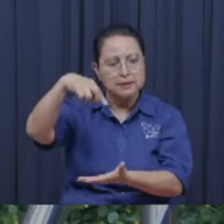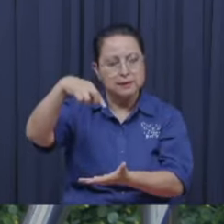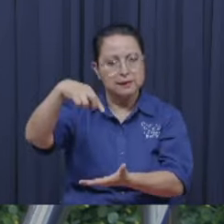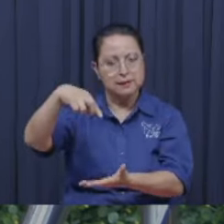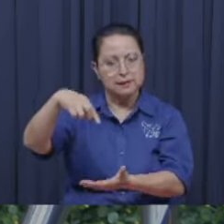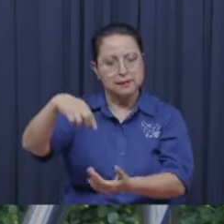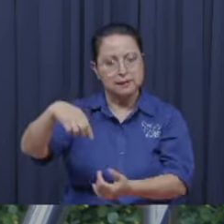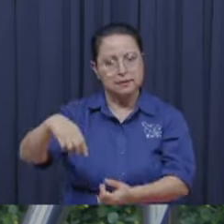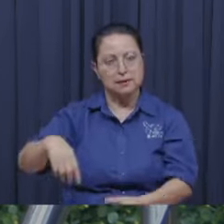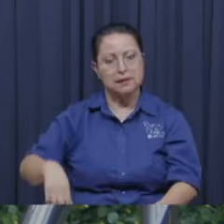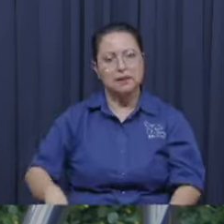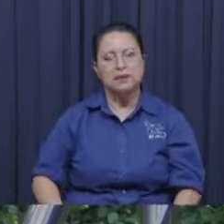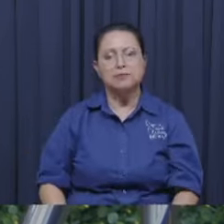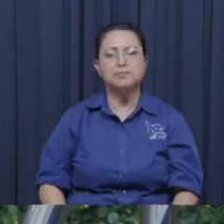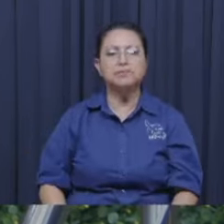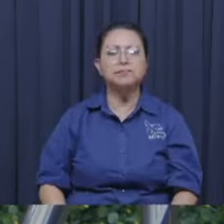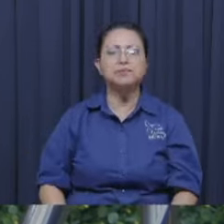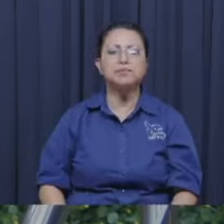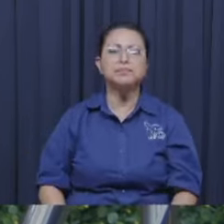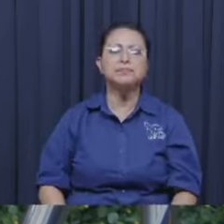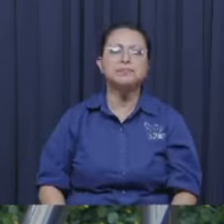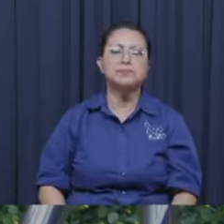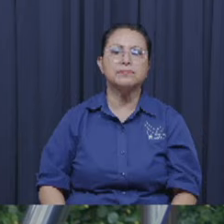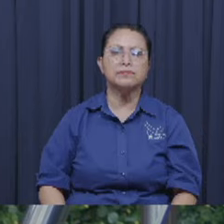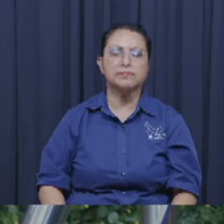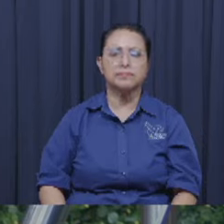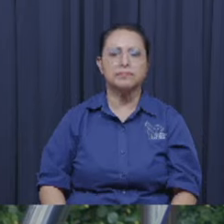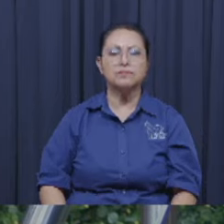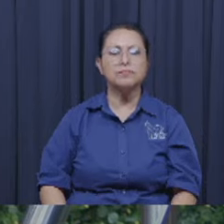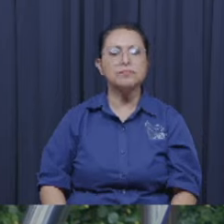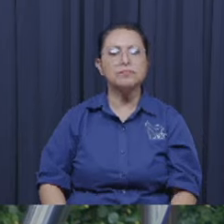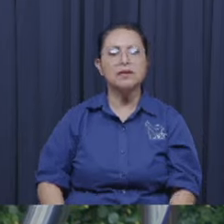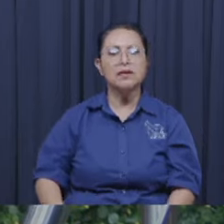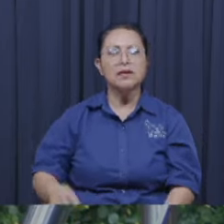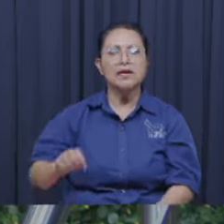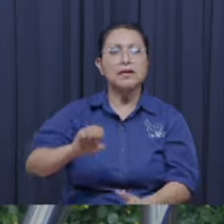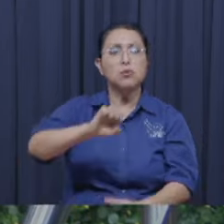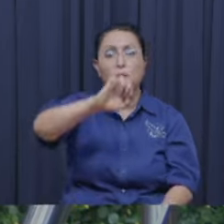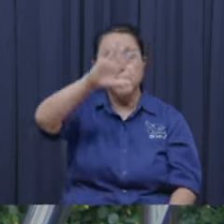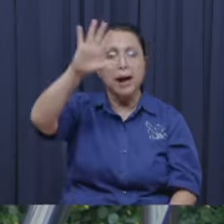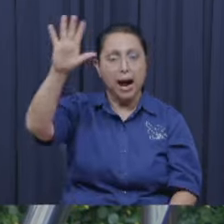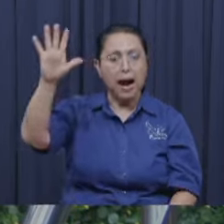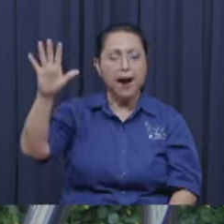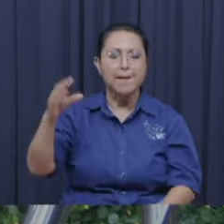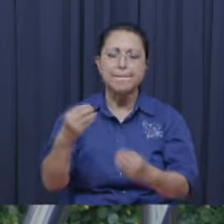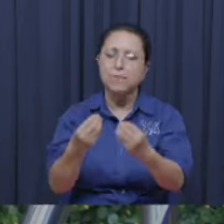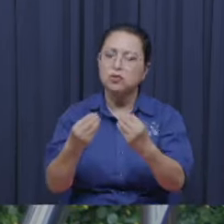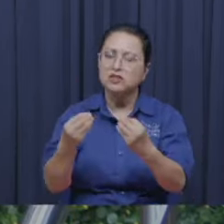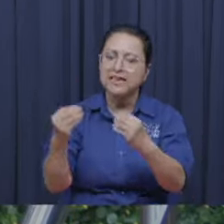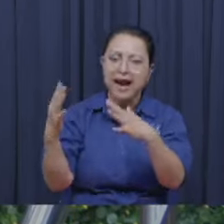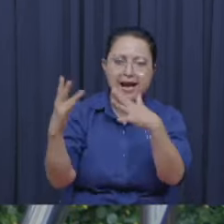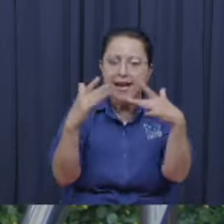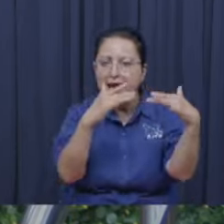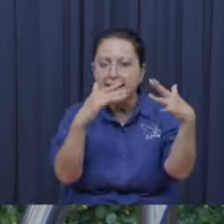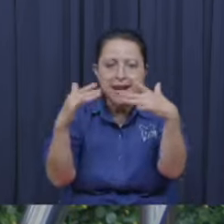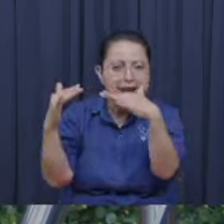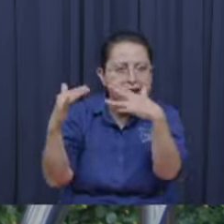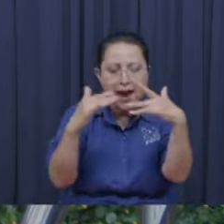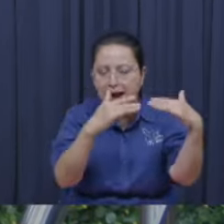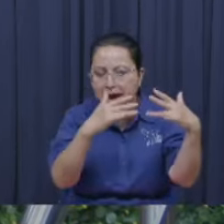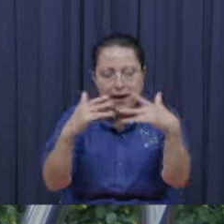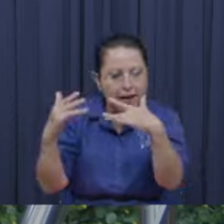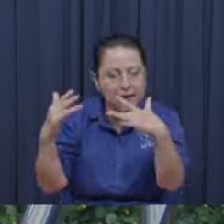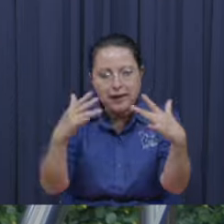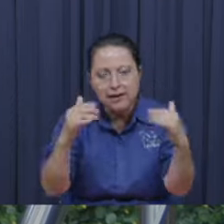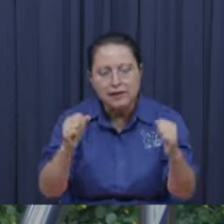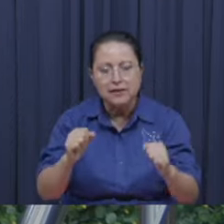Pero nadie ha tenido tantas guerras como los europeos. Incluso hay una guerra que es famosa y la pusieron